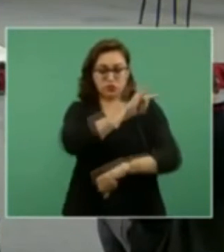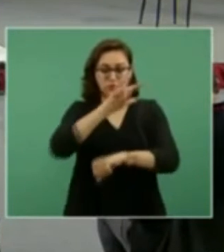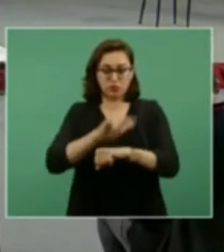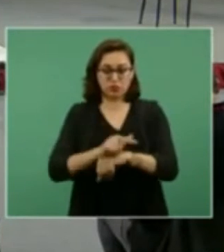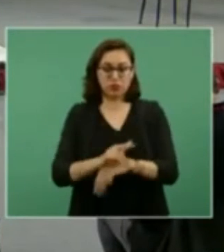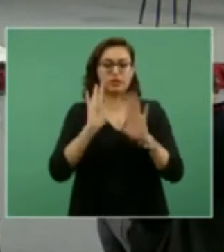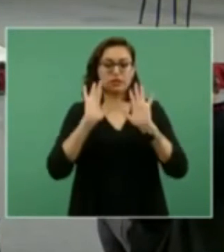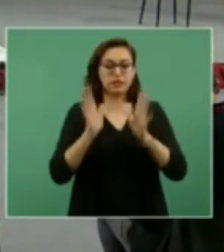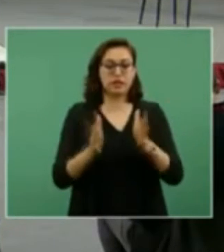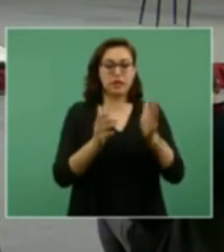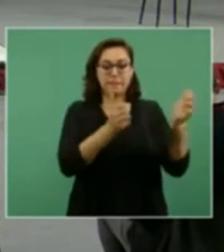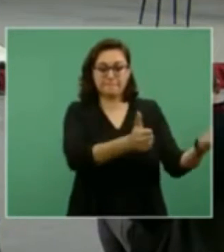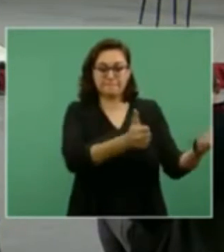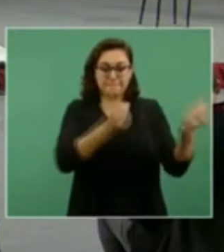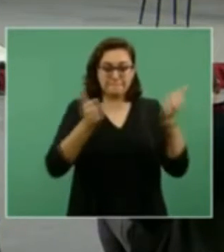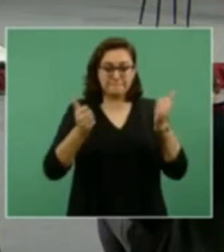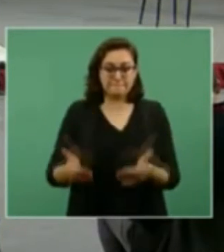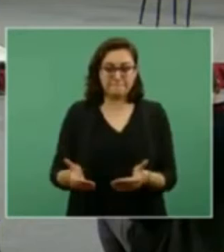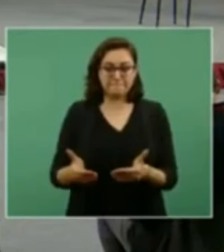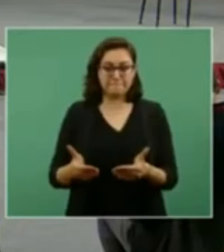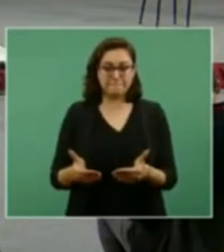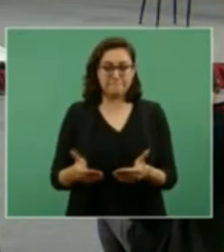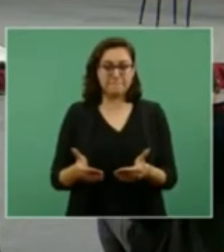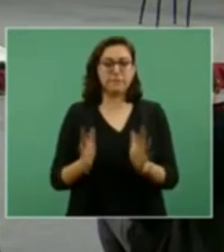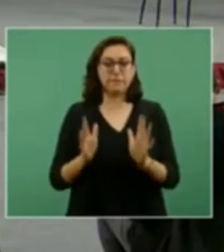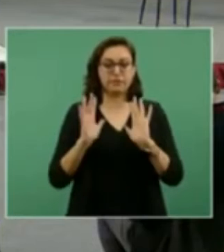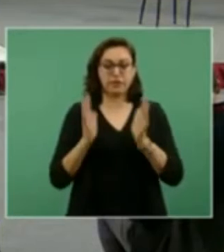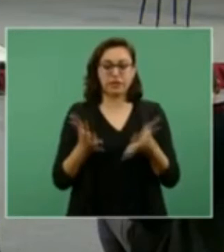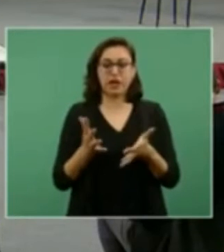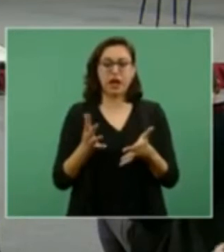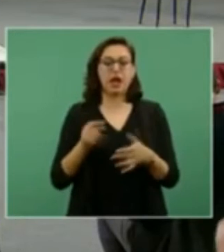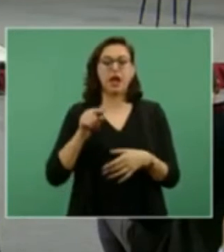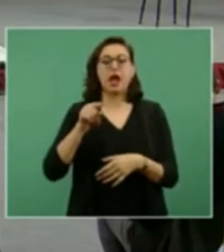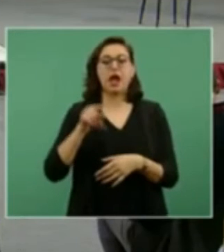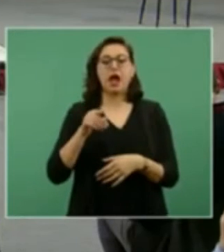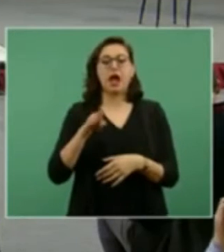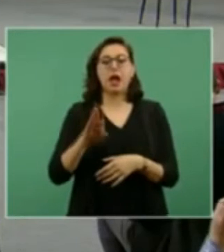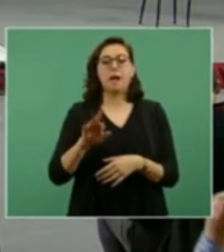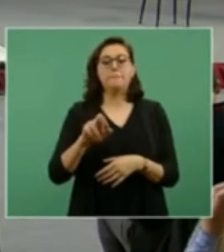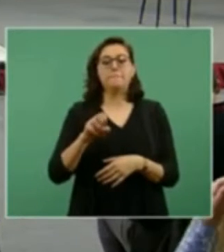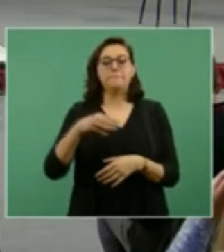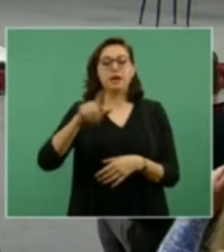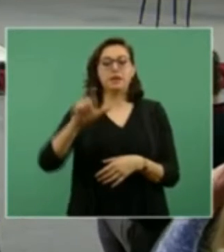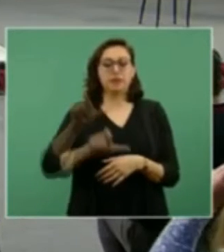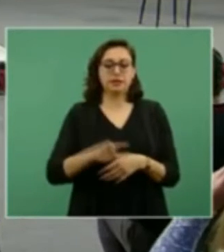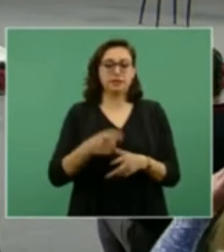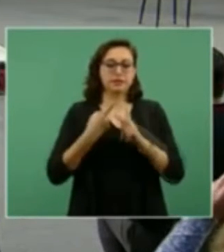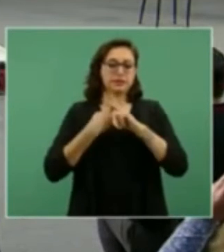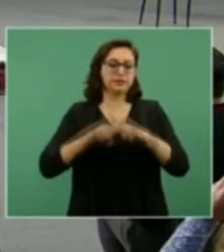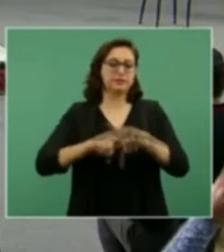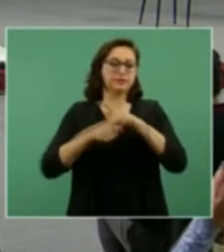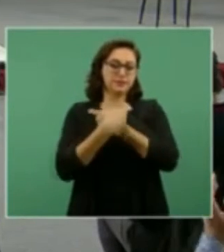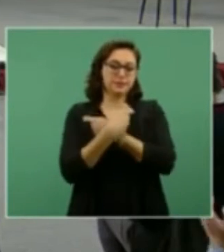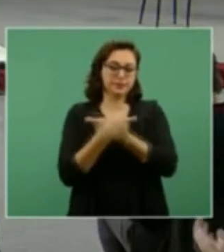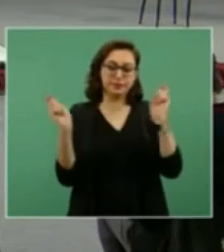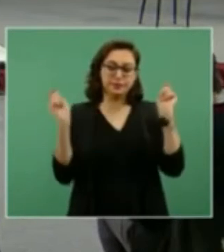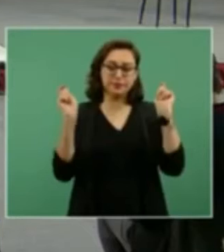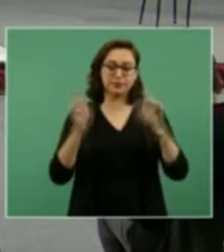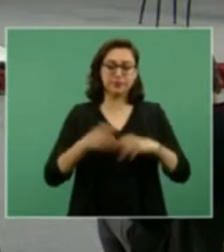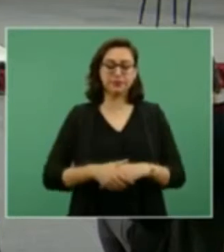Gentuza, ya que el destripador lo ayudaba a un homosexual amigo de Salfate, que tenía una sífilis